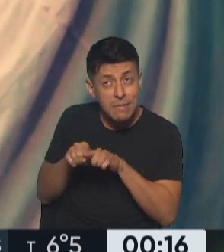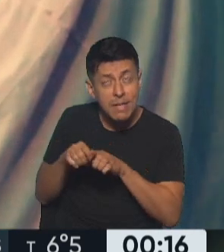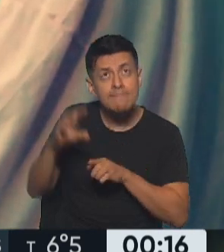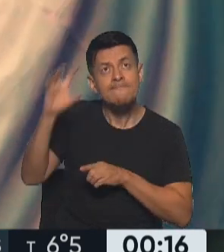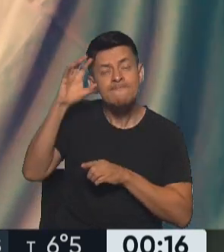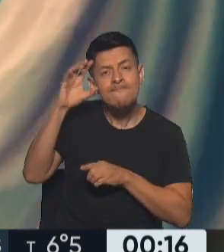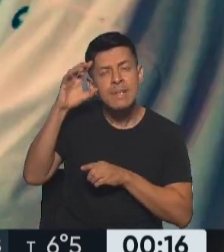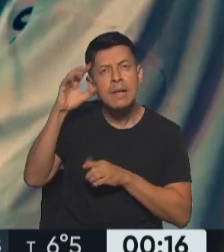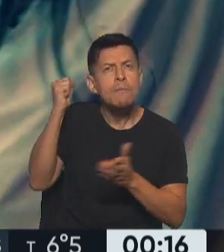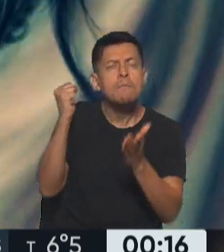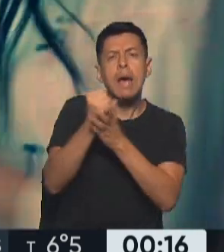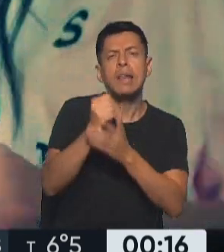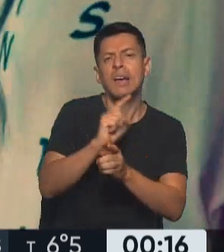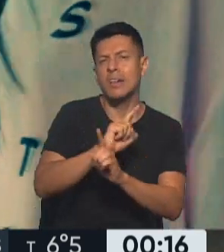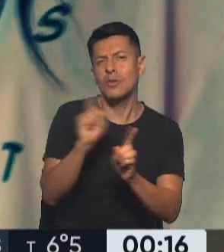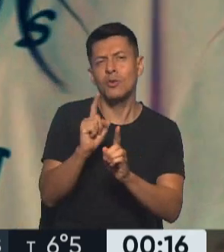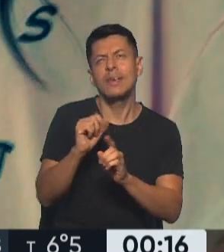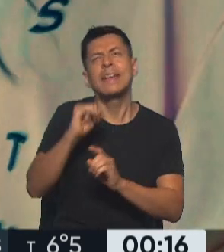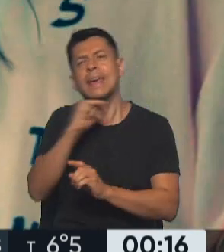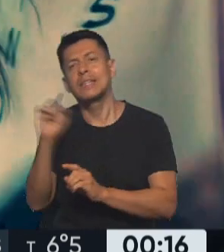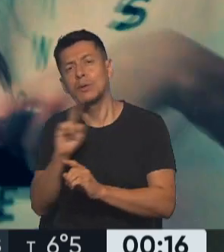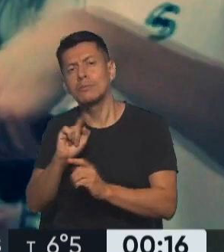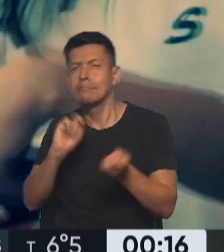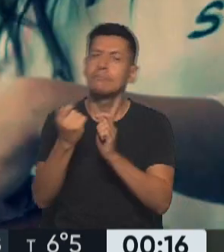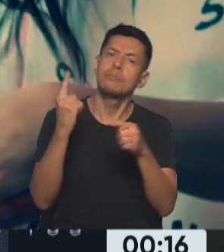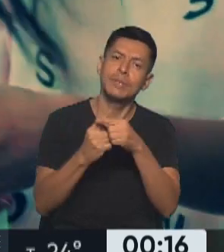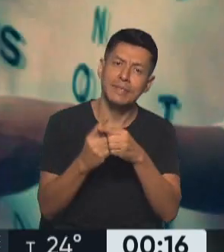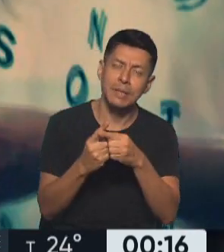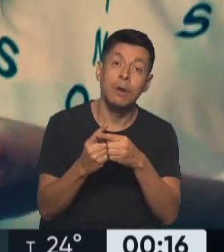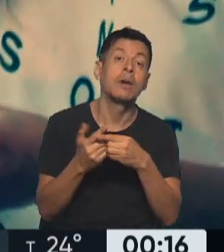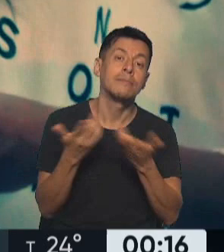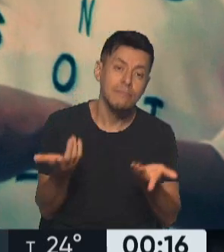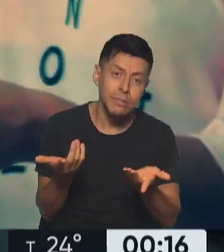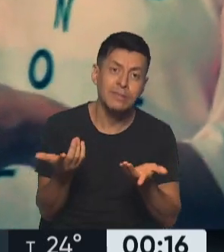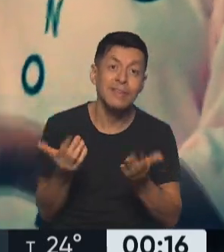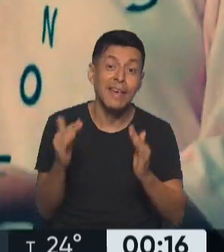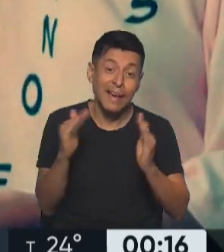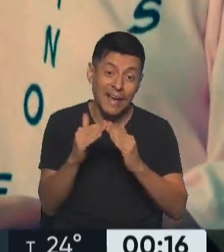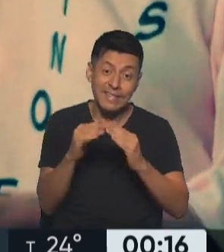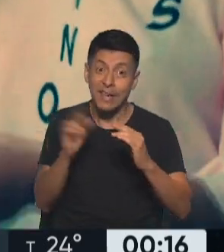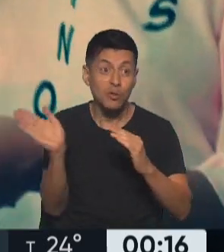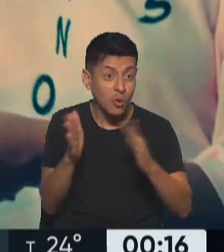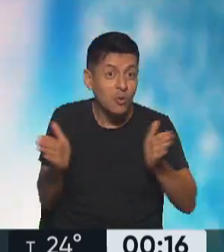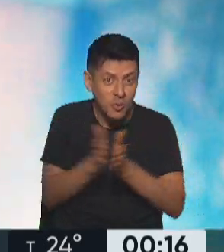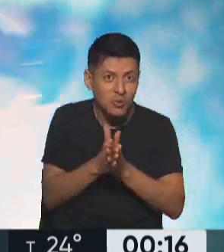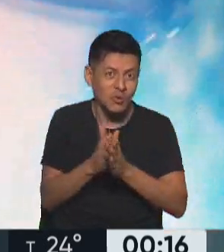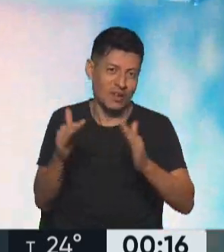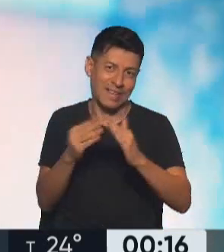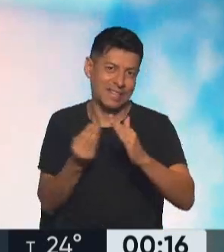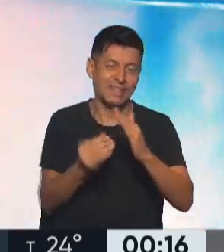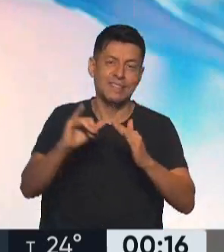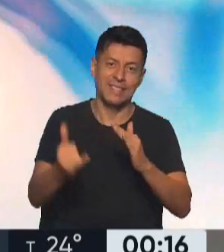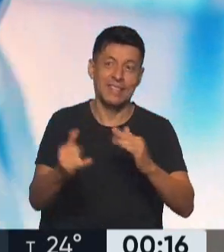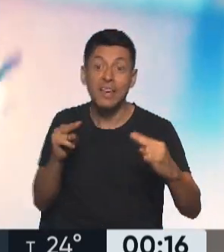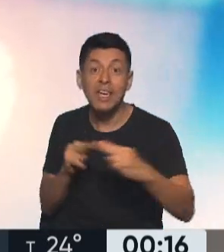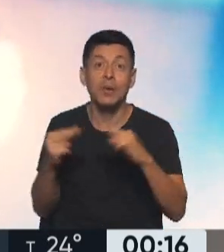que no nos quede esa huella grabada, sino algo un poco más positivo. Y entonces vamos a encontrarnos en casa, pero vamos a estar todos juntos esta vez en casa, ¿verdad?